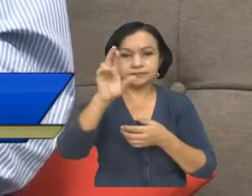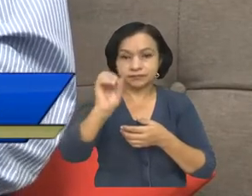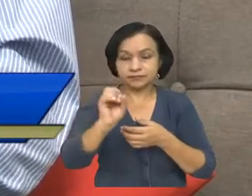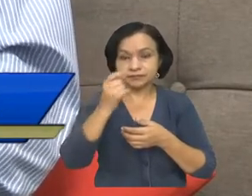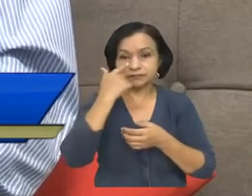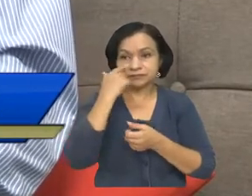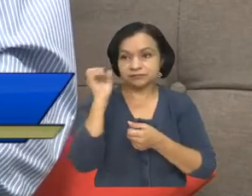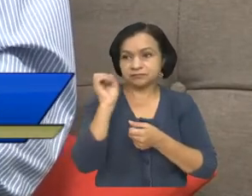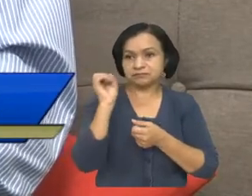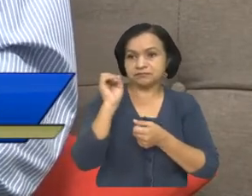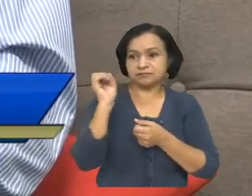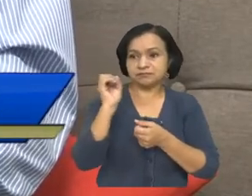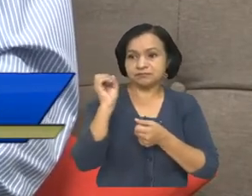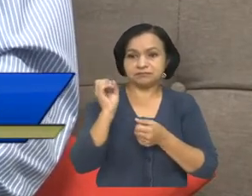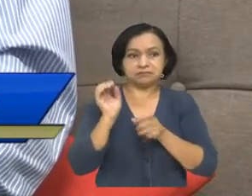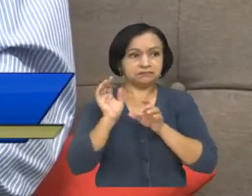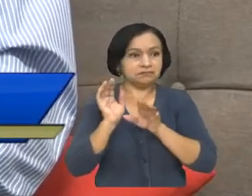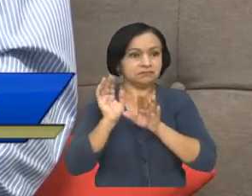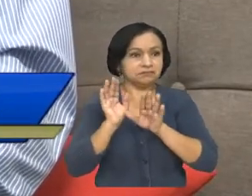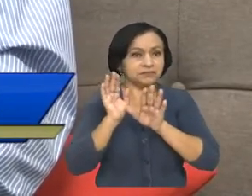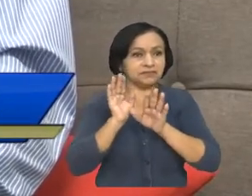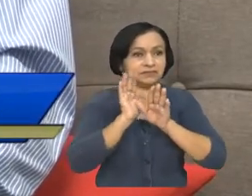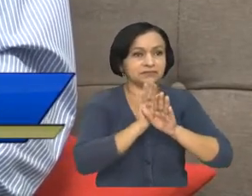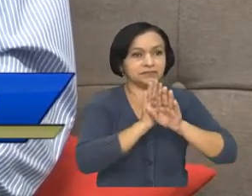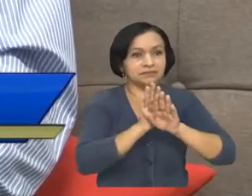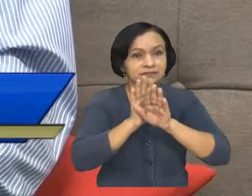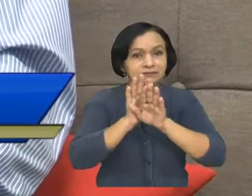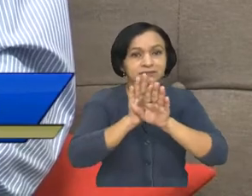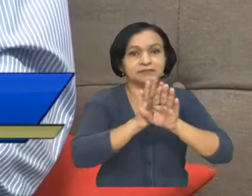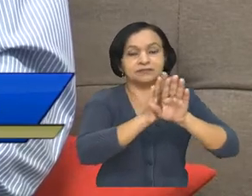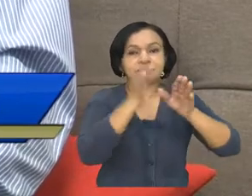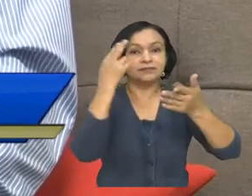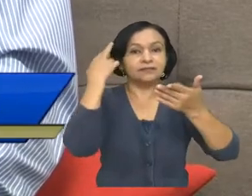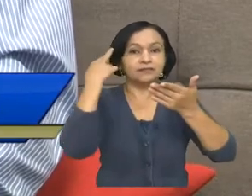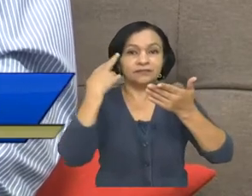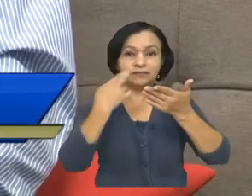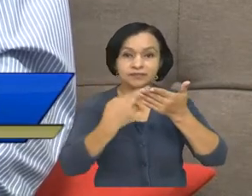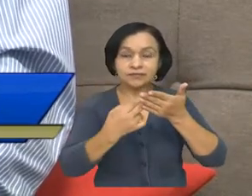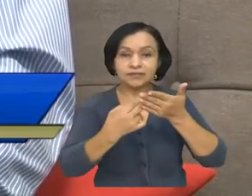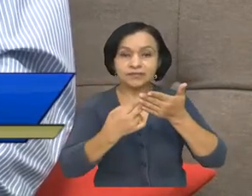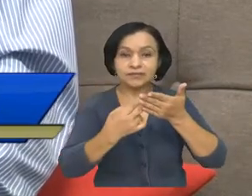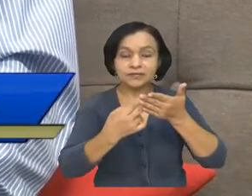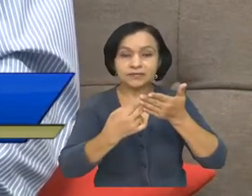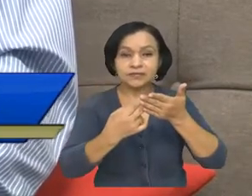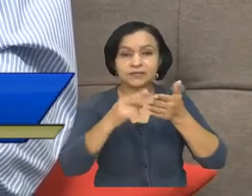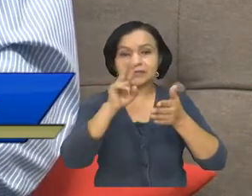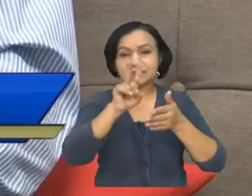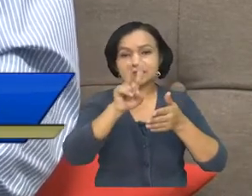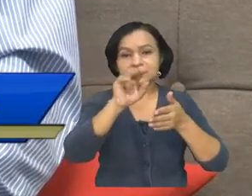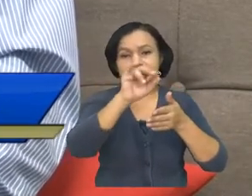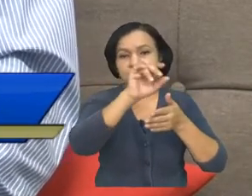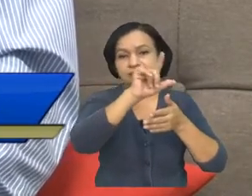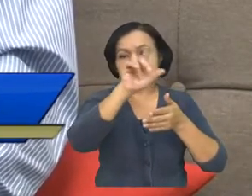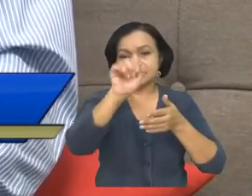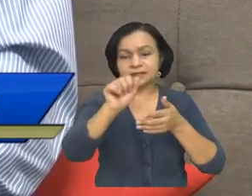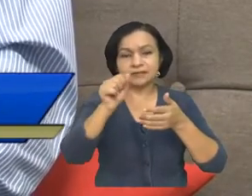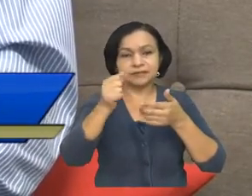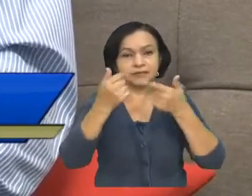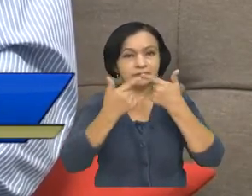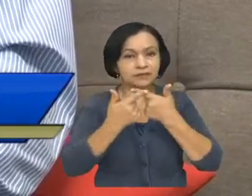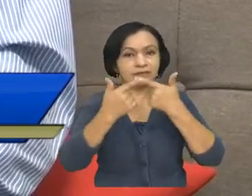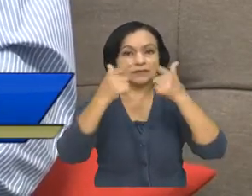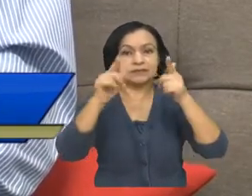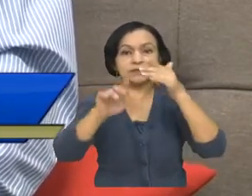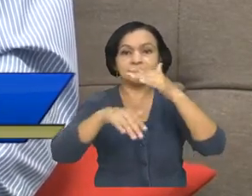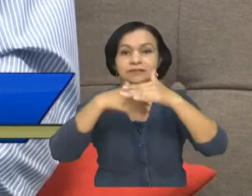conocía mucho, entonces después sí he recordado que era por el lado de Villa Libertad. Después,